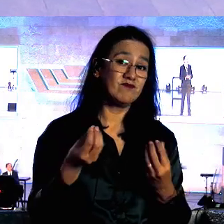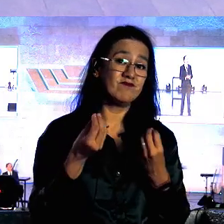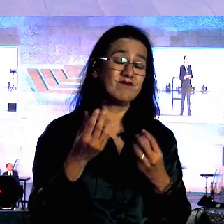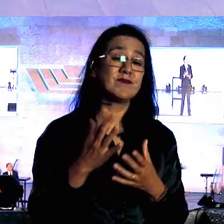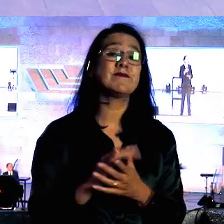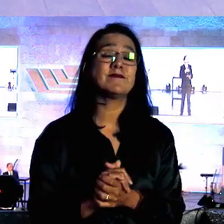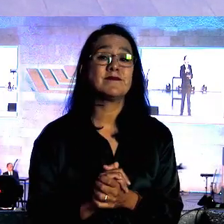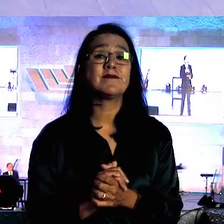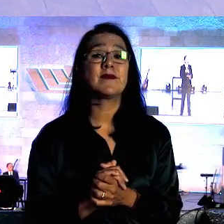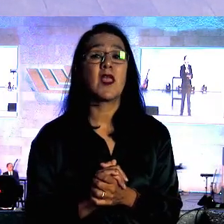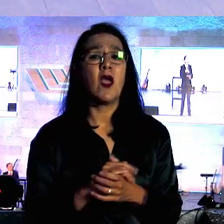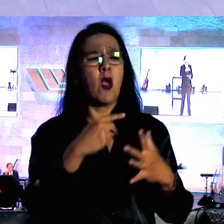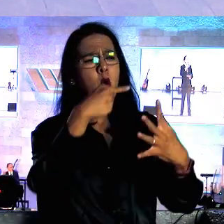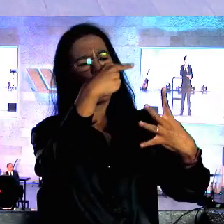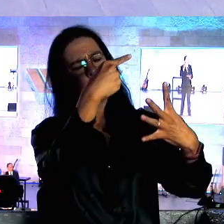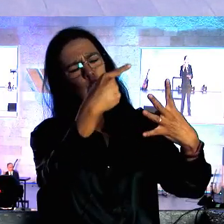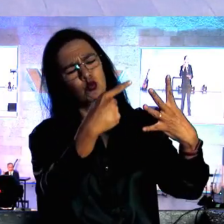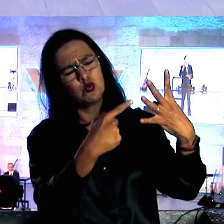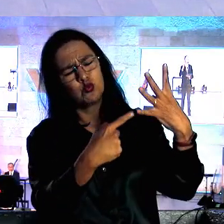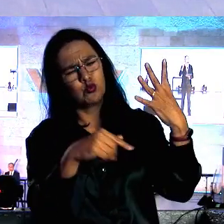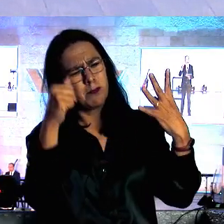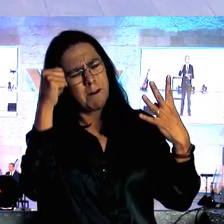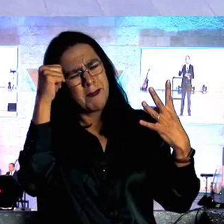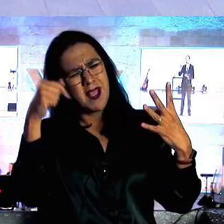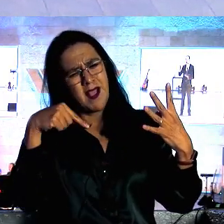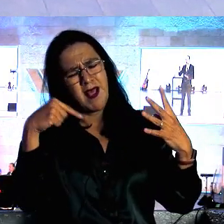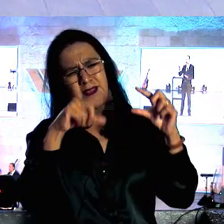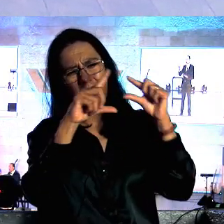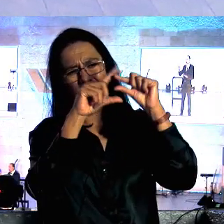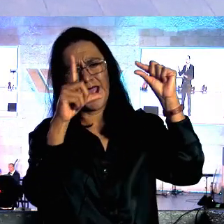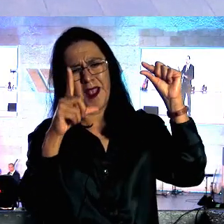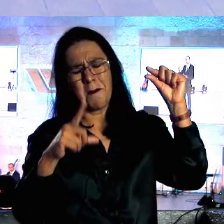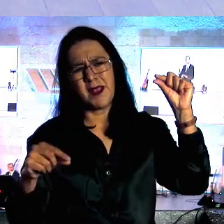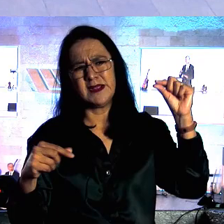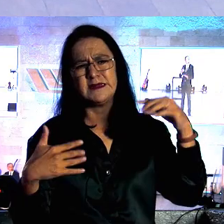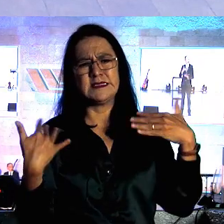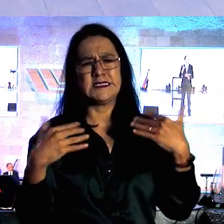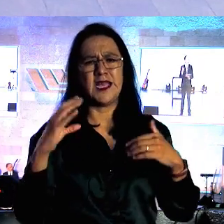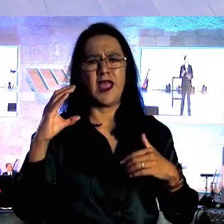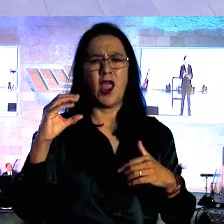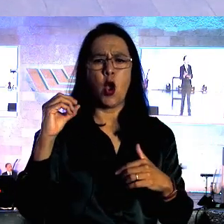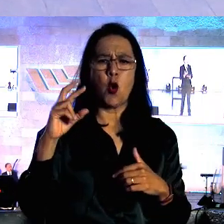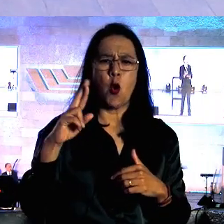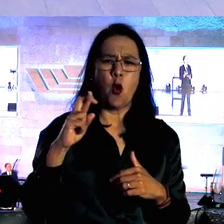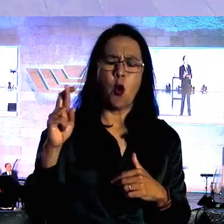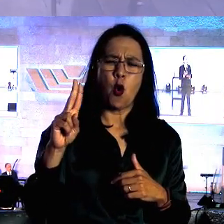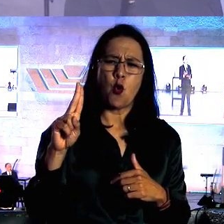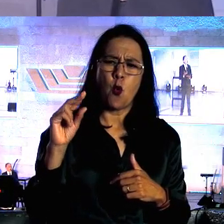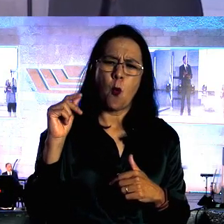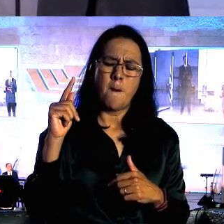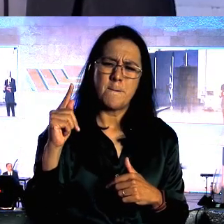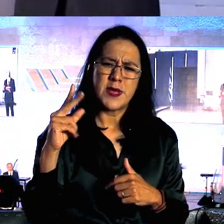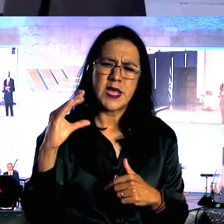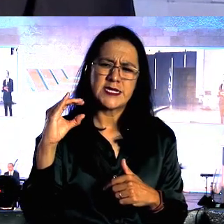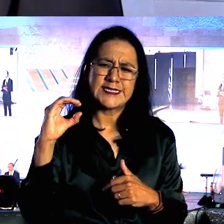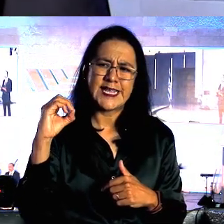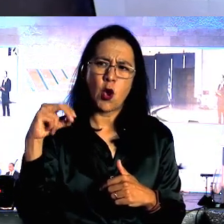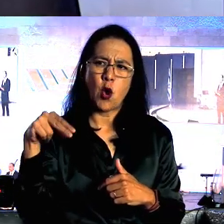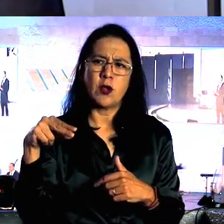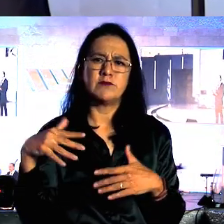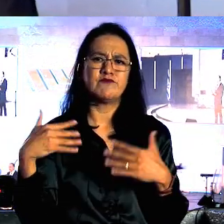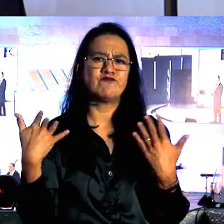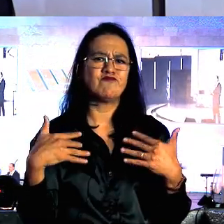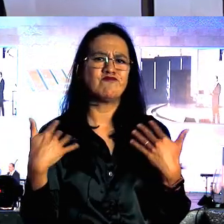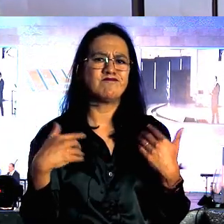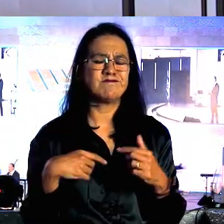podríamos enumerar un montón la corrupción que es parte de una cultura pero también